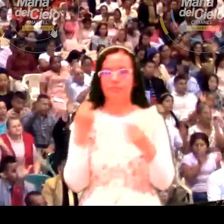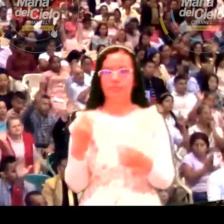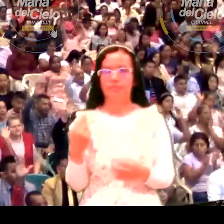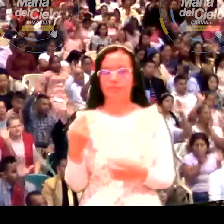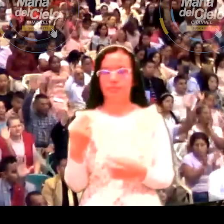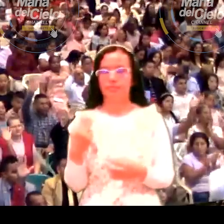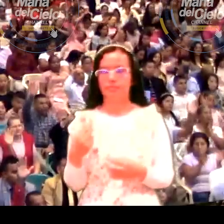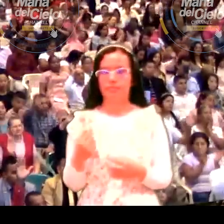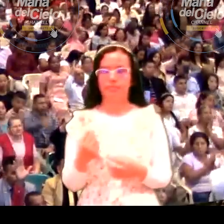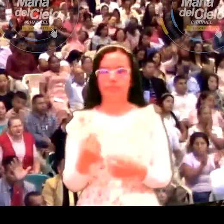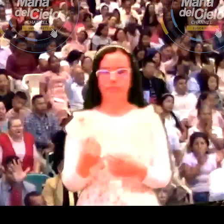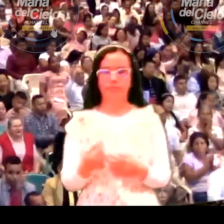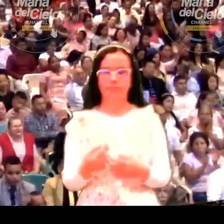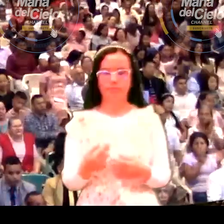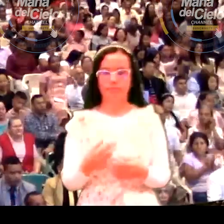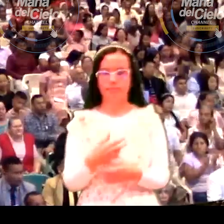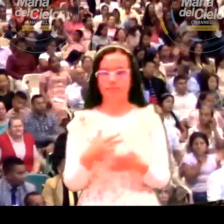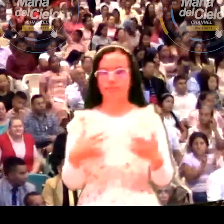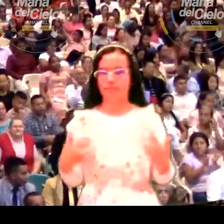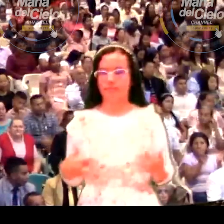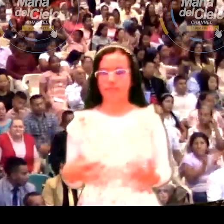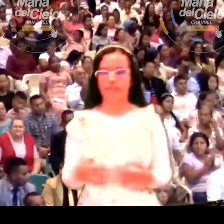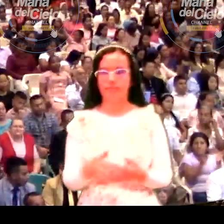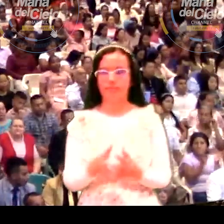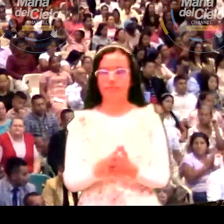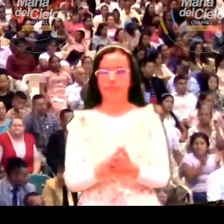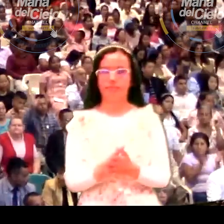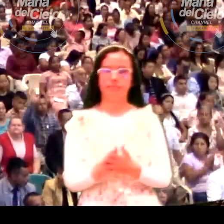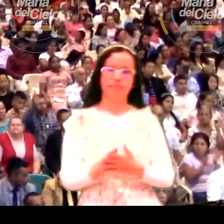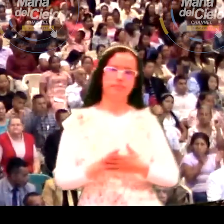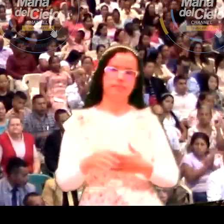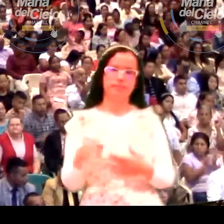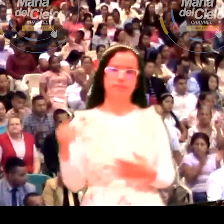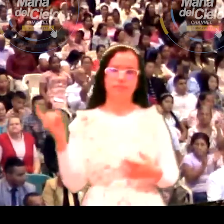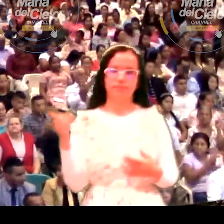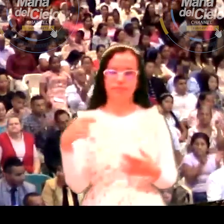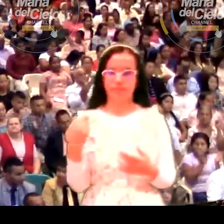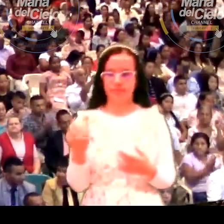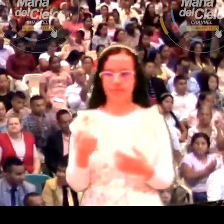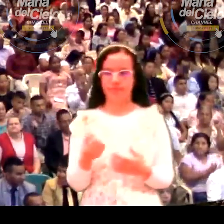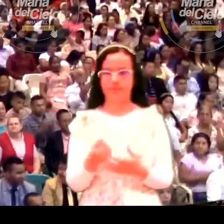se sanan en esta noche. ¡Aleluya!